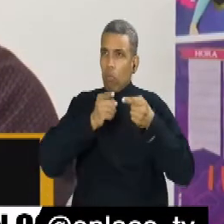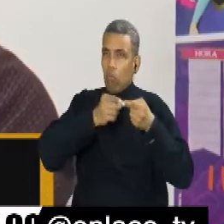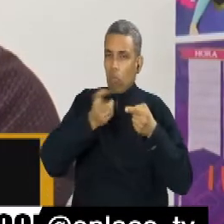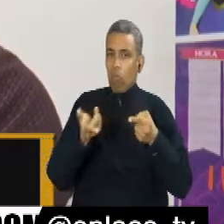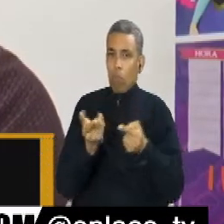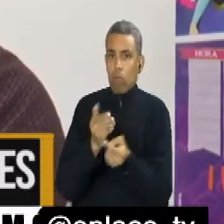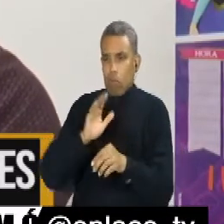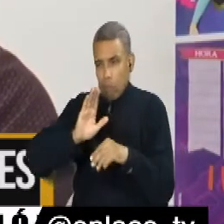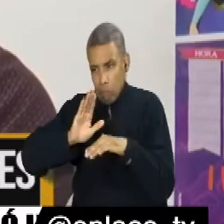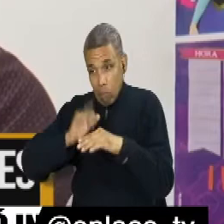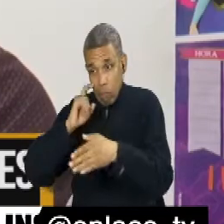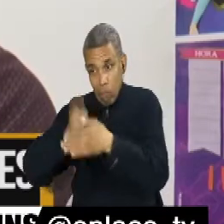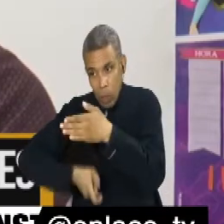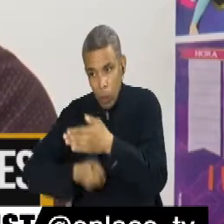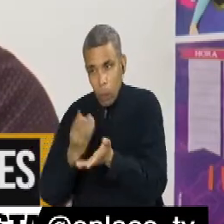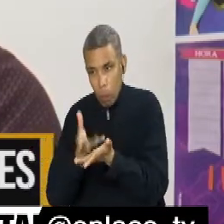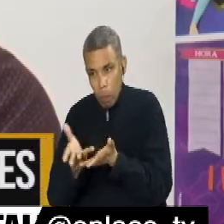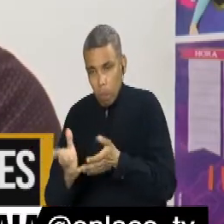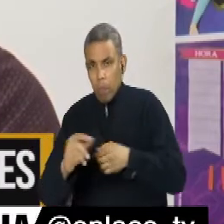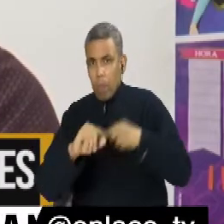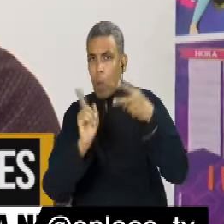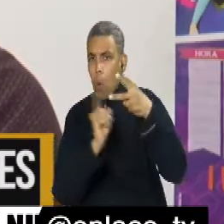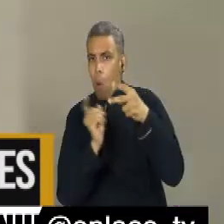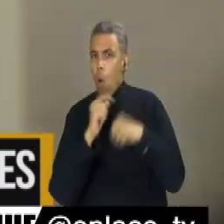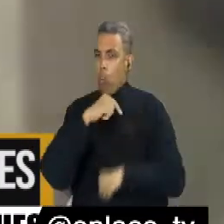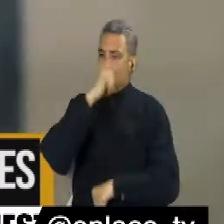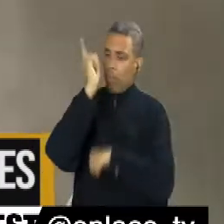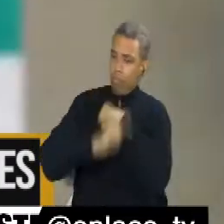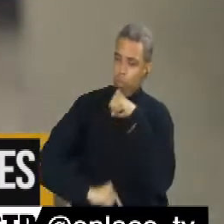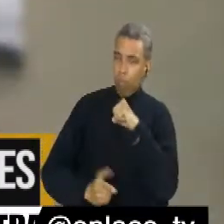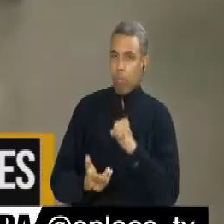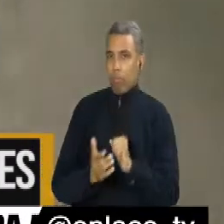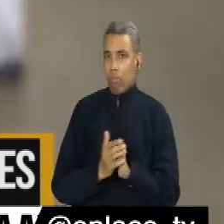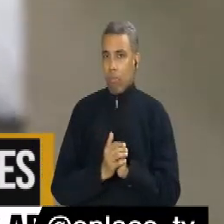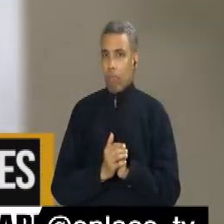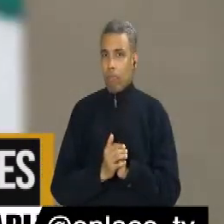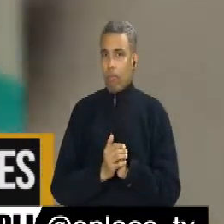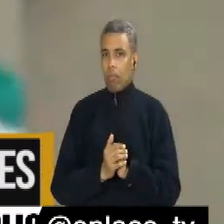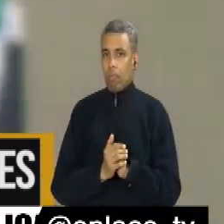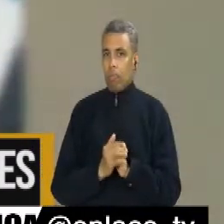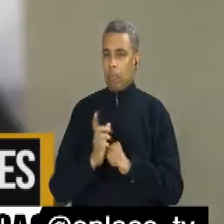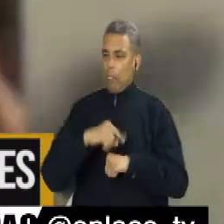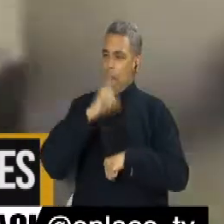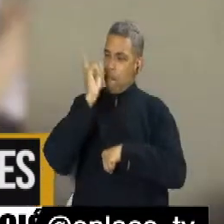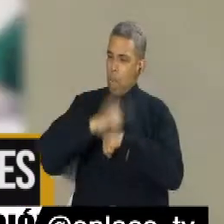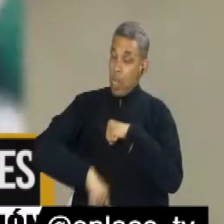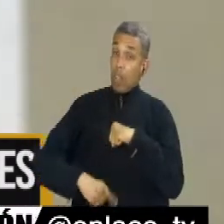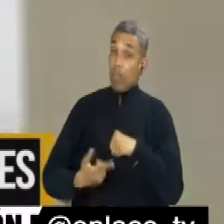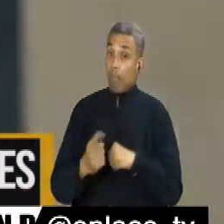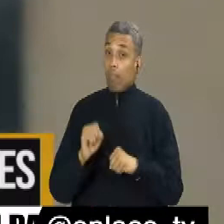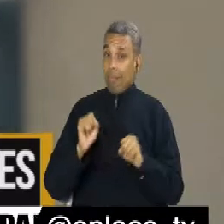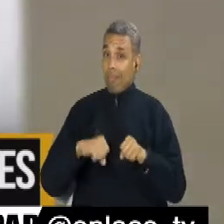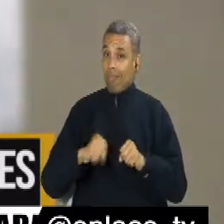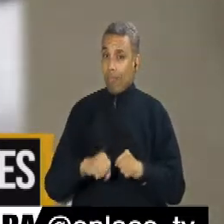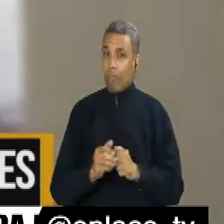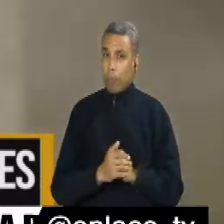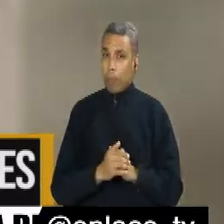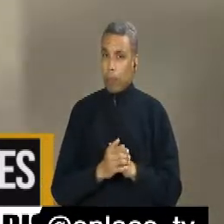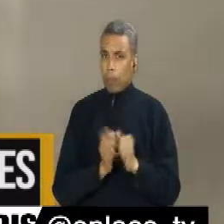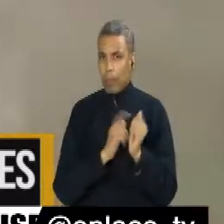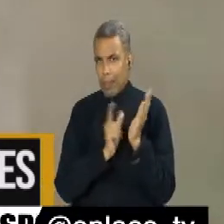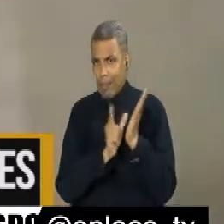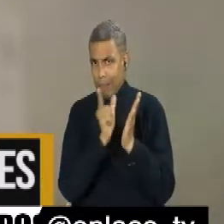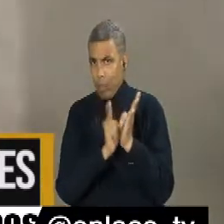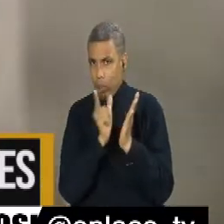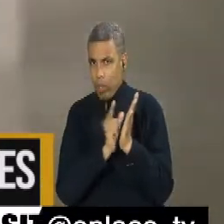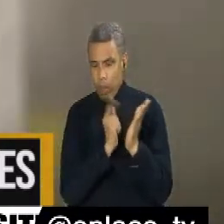pueden ser sancionatorias. En este caso va a haber una medida sancionatoria. Este manual de